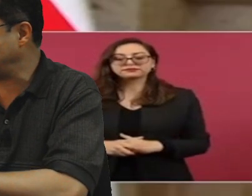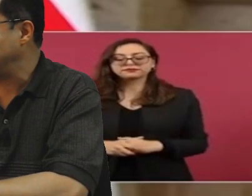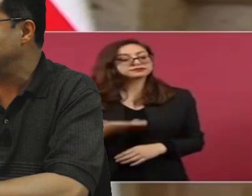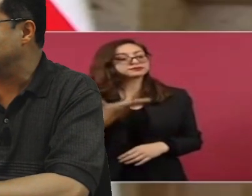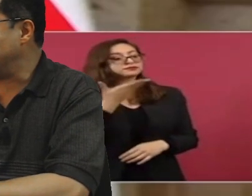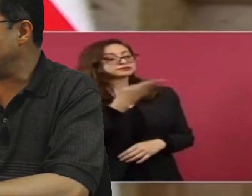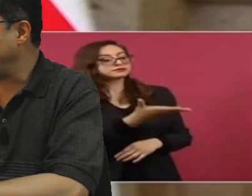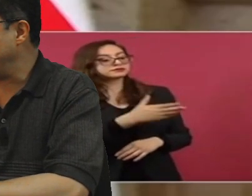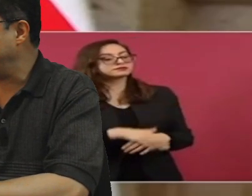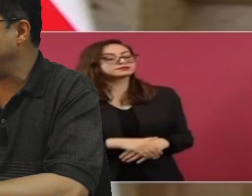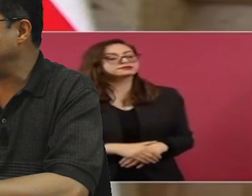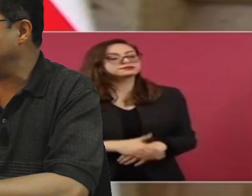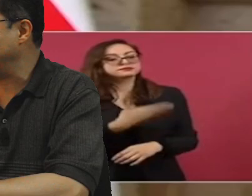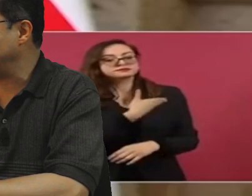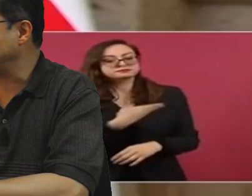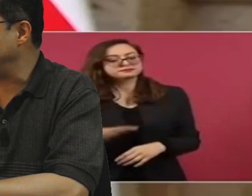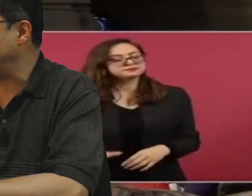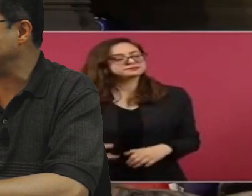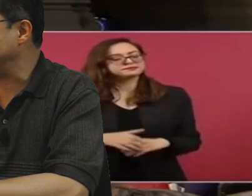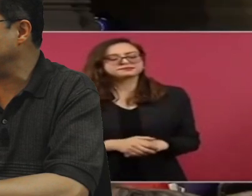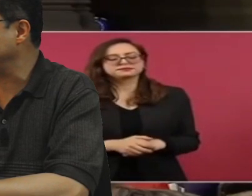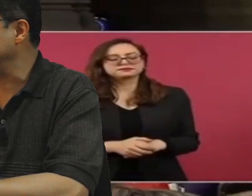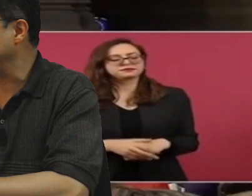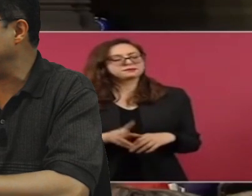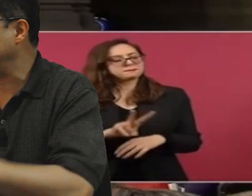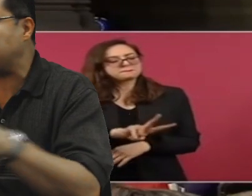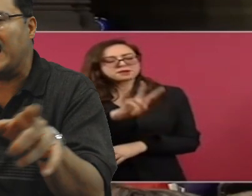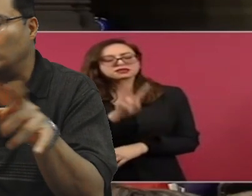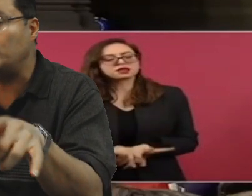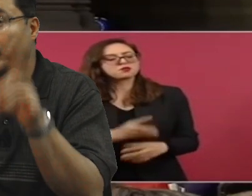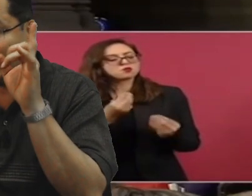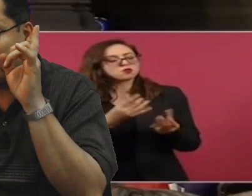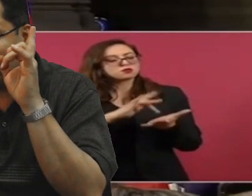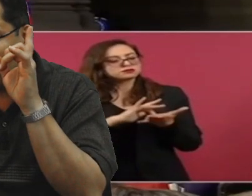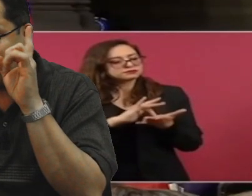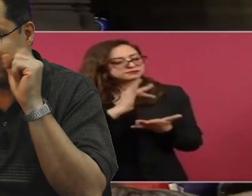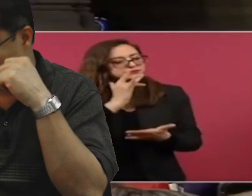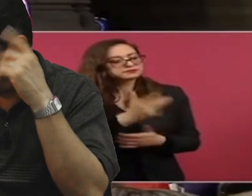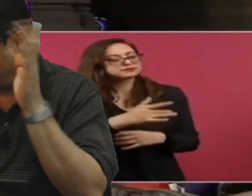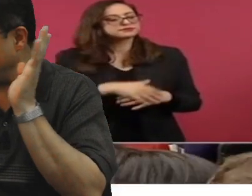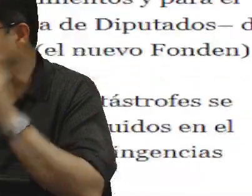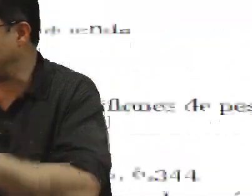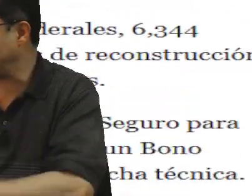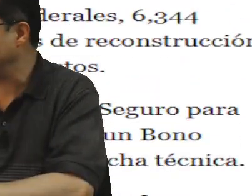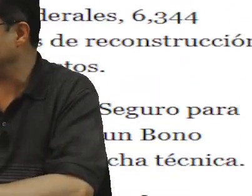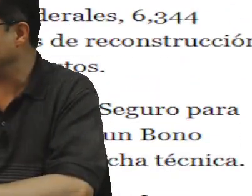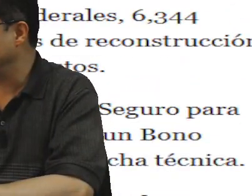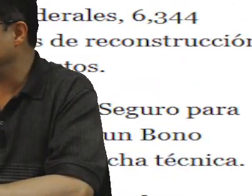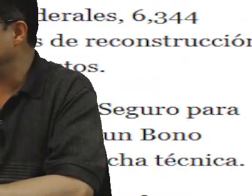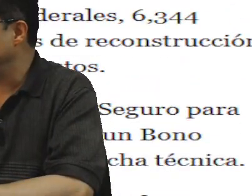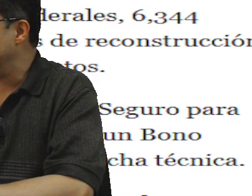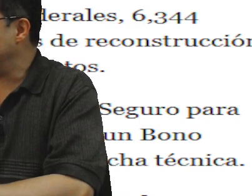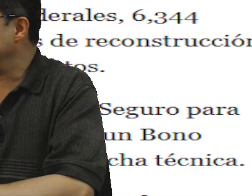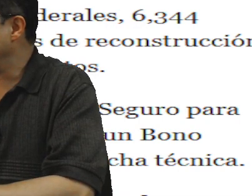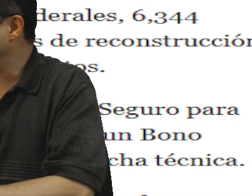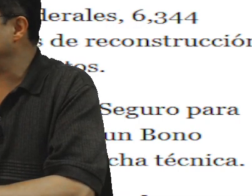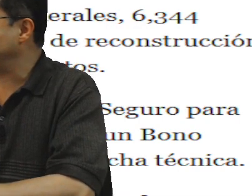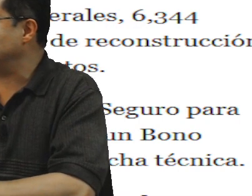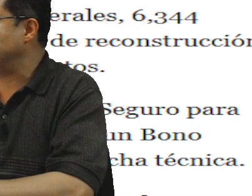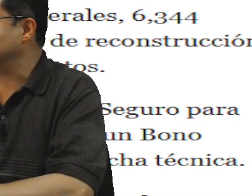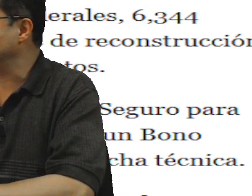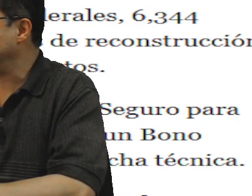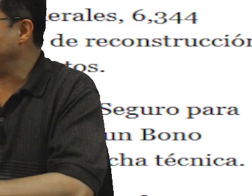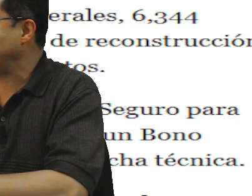otis que dejó la pérdida de Vidas humanas y daños millonarios aún por evaluar Todavía falta además